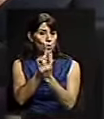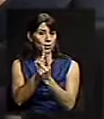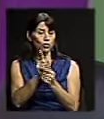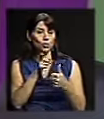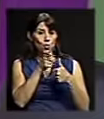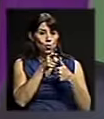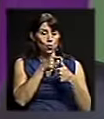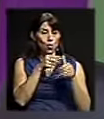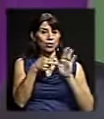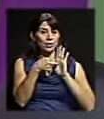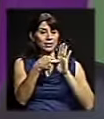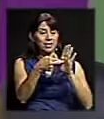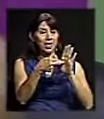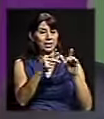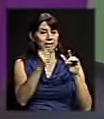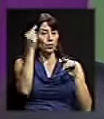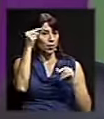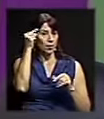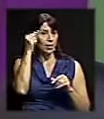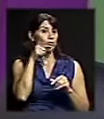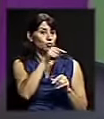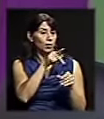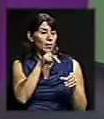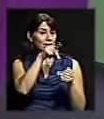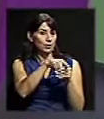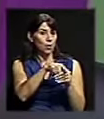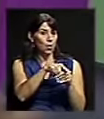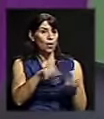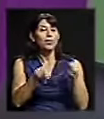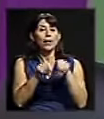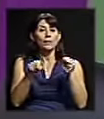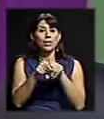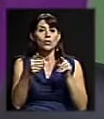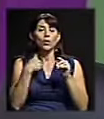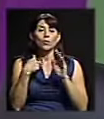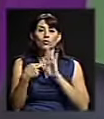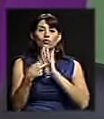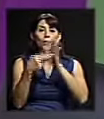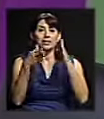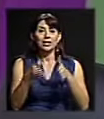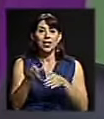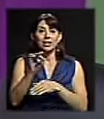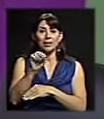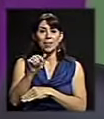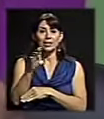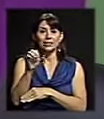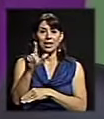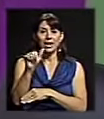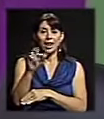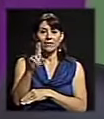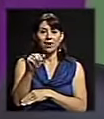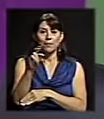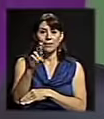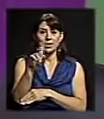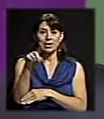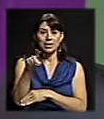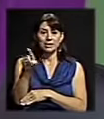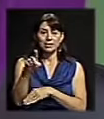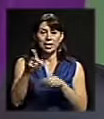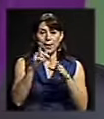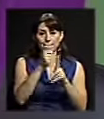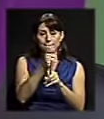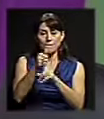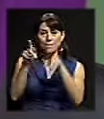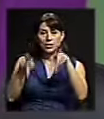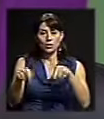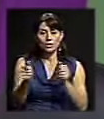gubernamentales en el que usted participó y que también tuvimos representante Marcela Ramírez en el de personas con discapacidad que ellos también influyeron verdad